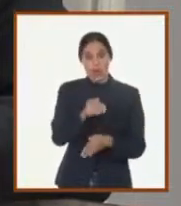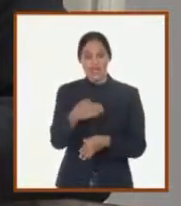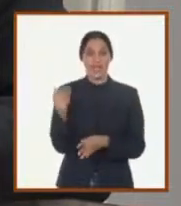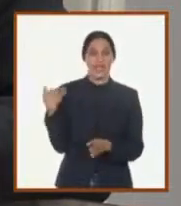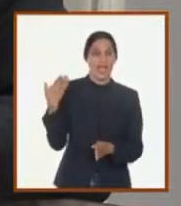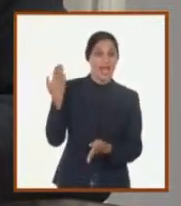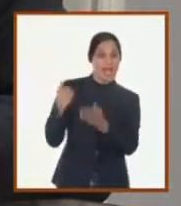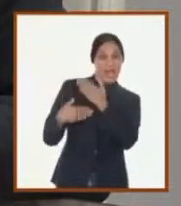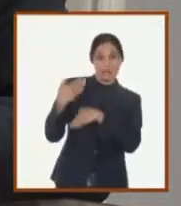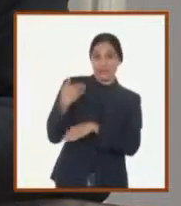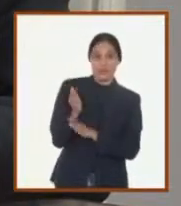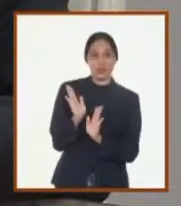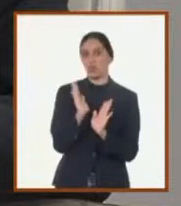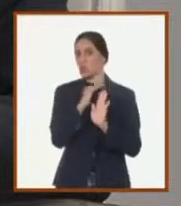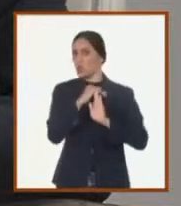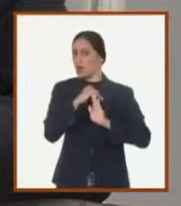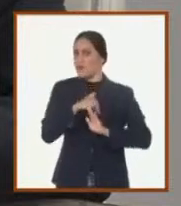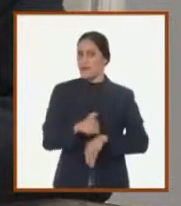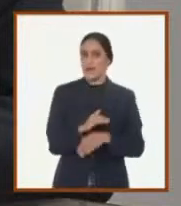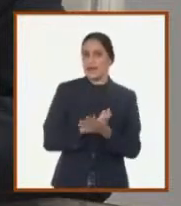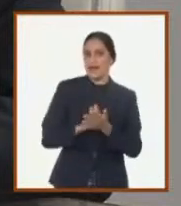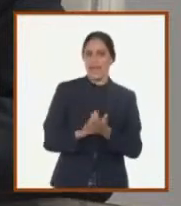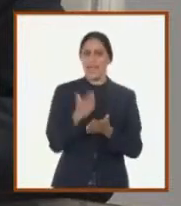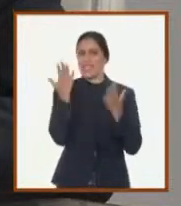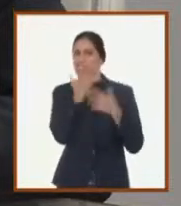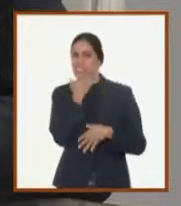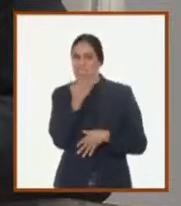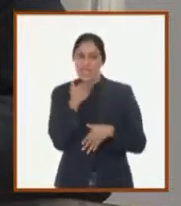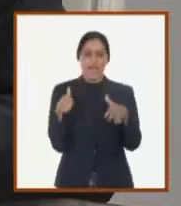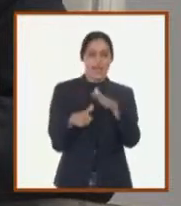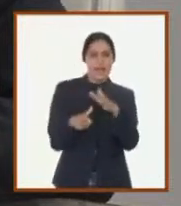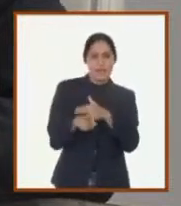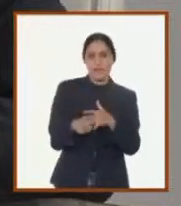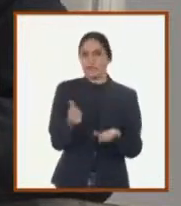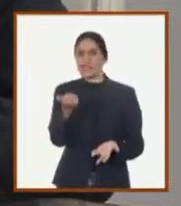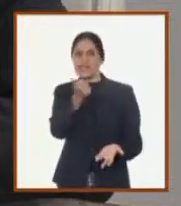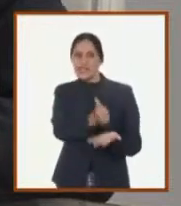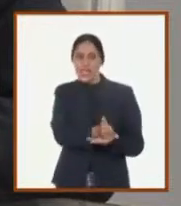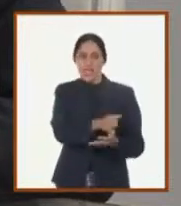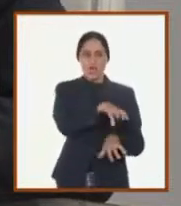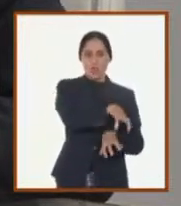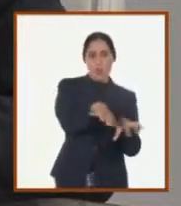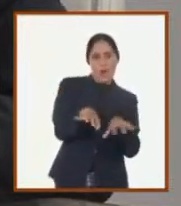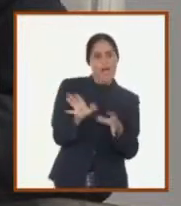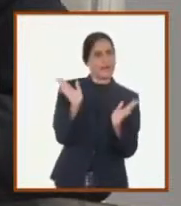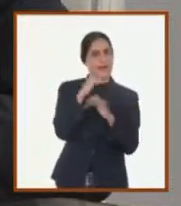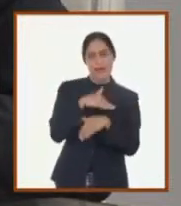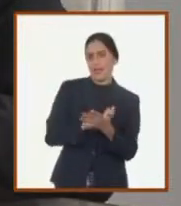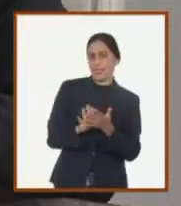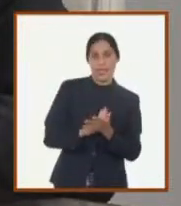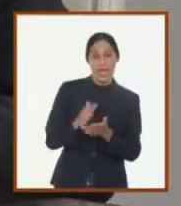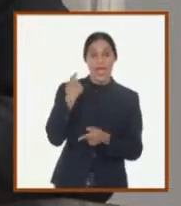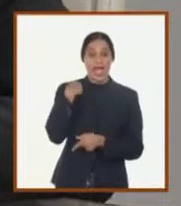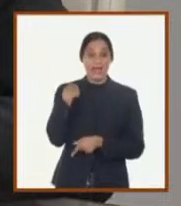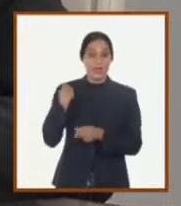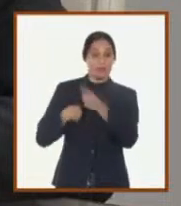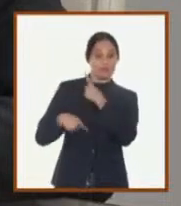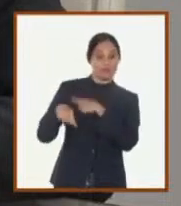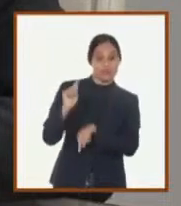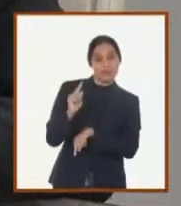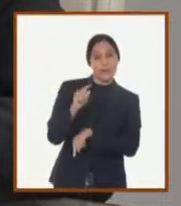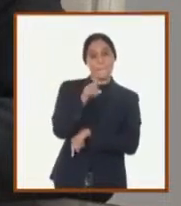todavía una comandancia no tenía un lugar estable una guerrilla eh nómada en el año 57 era